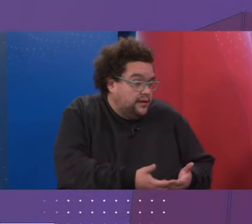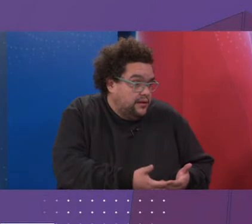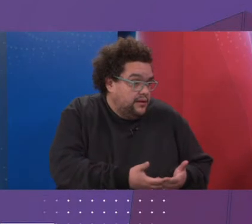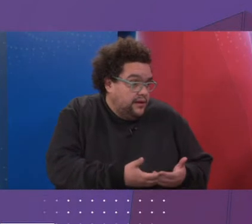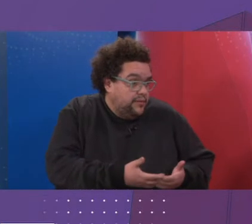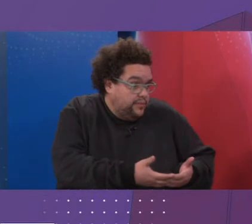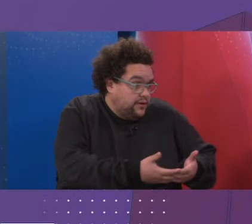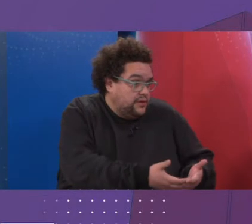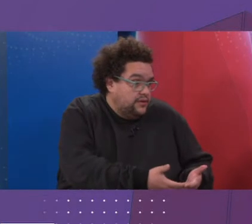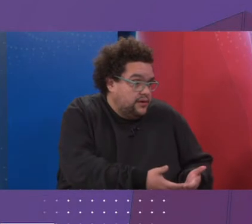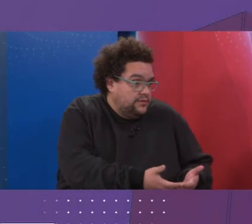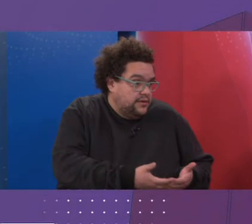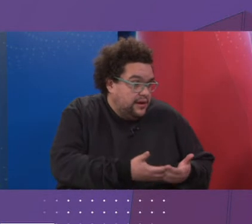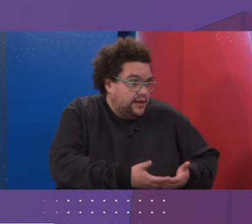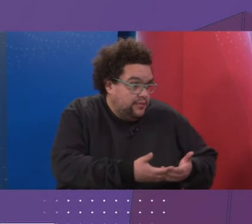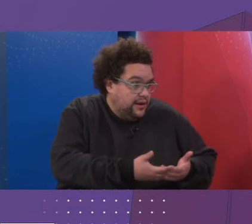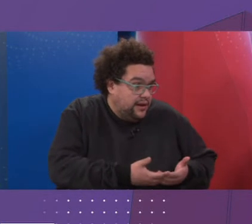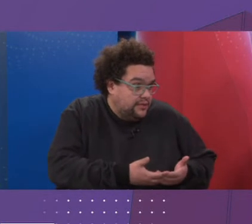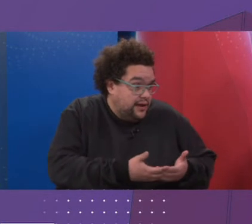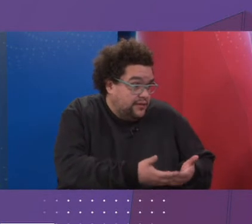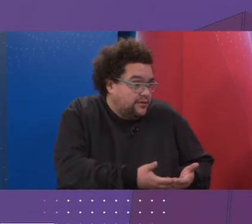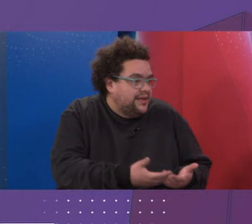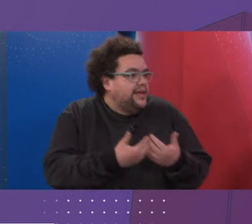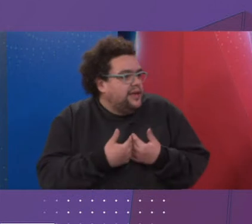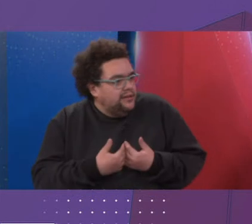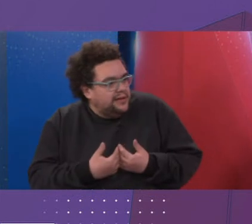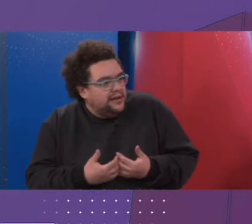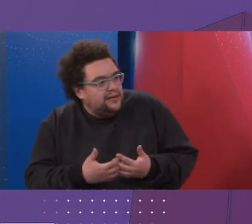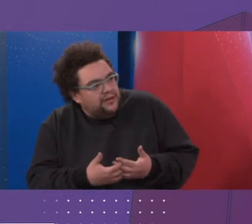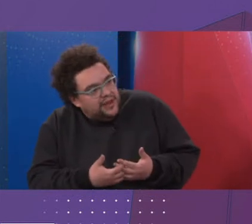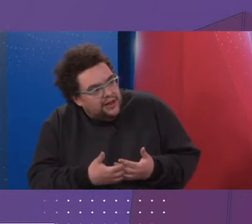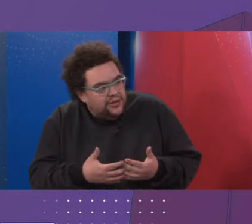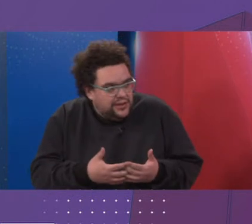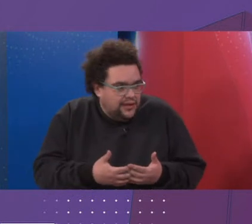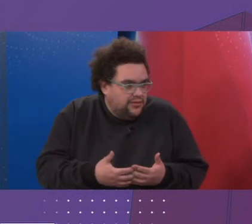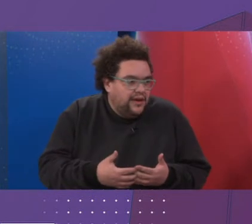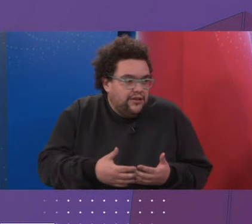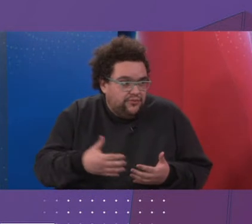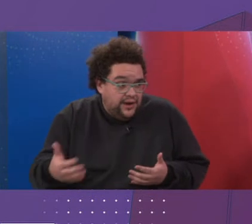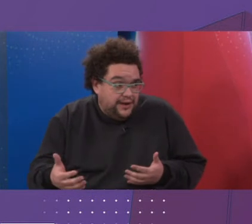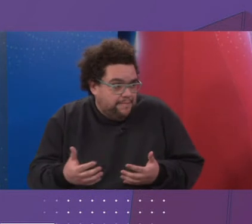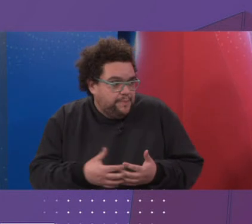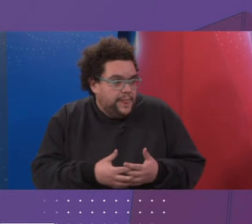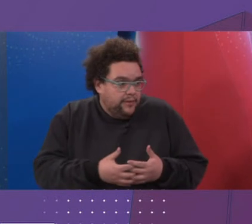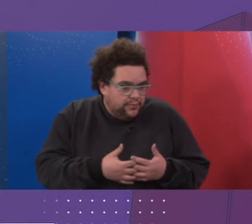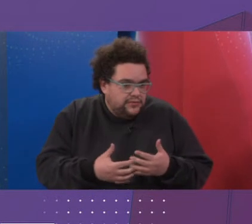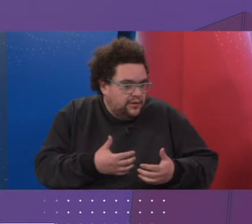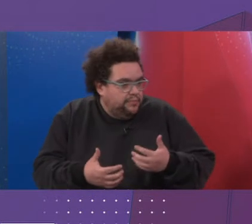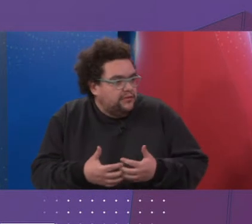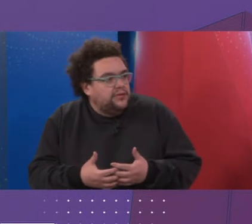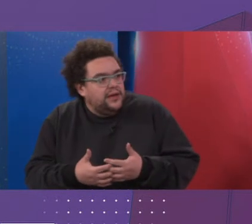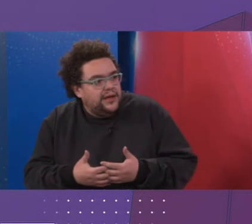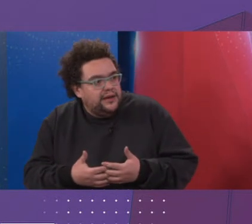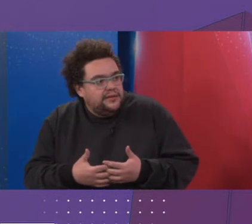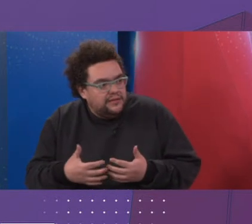competir en las mismas condiciones en las acciones quiero entender que se referían los candidatos que han quedado fuera por eso el